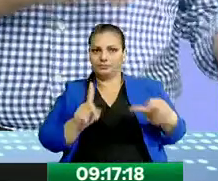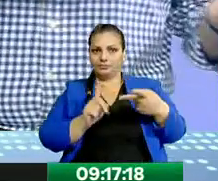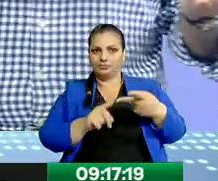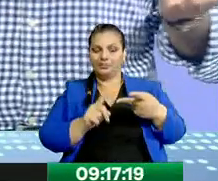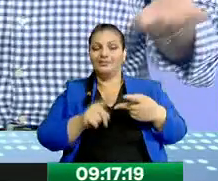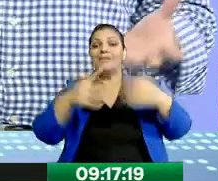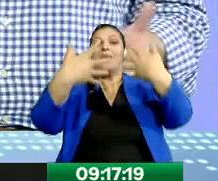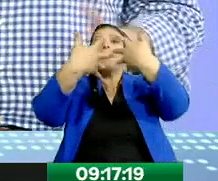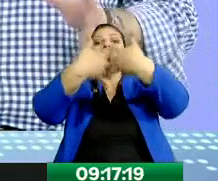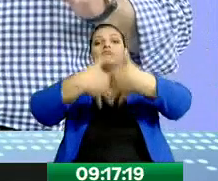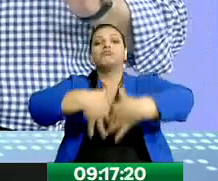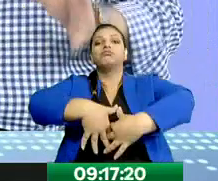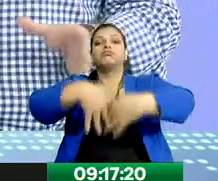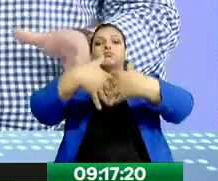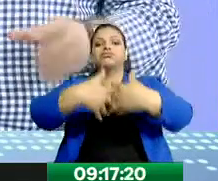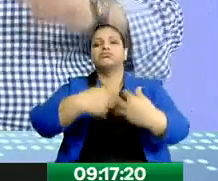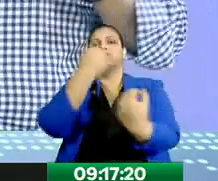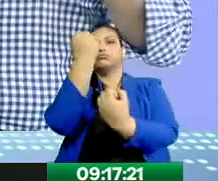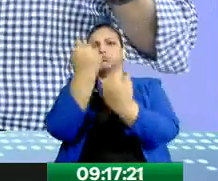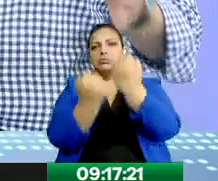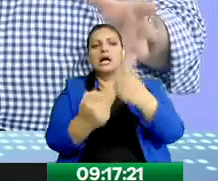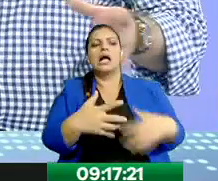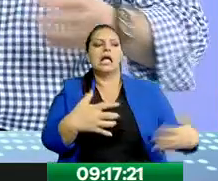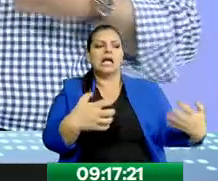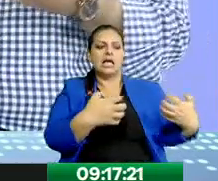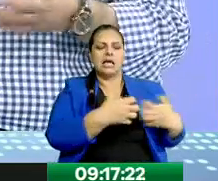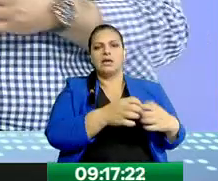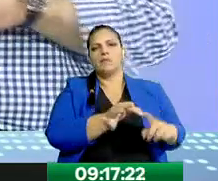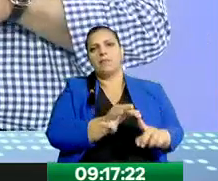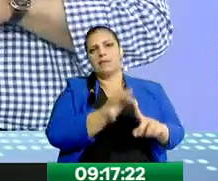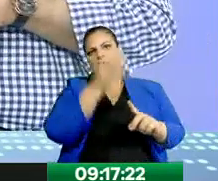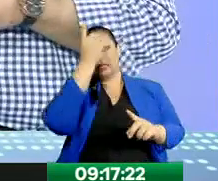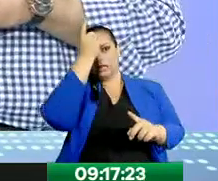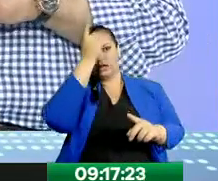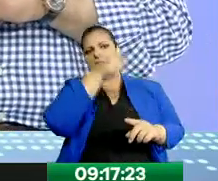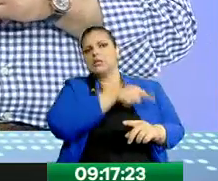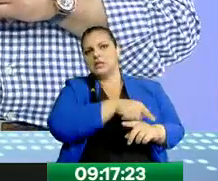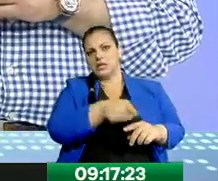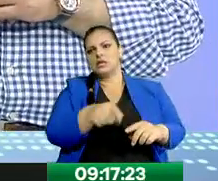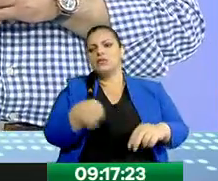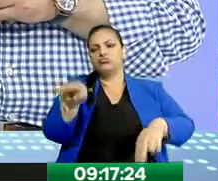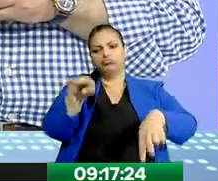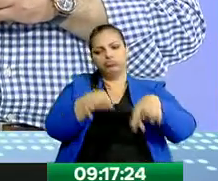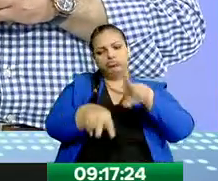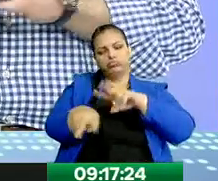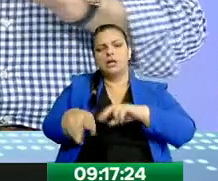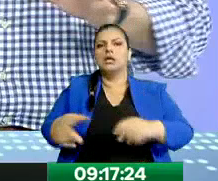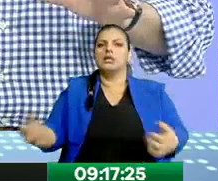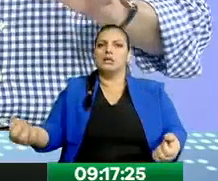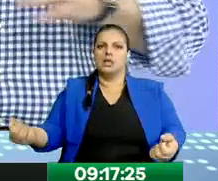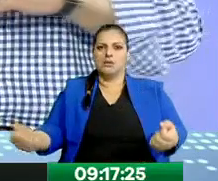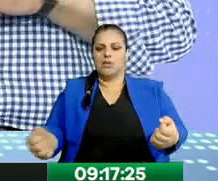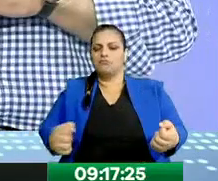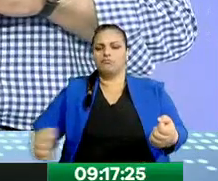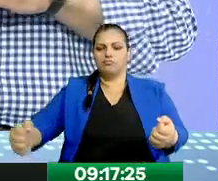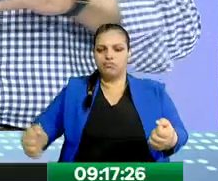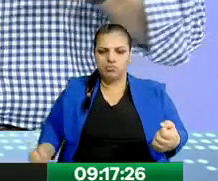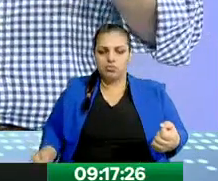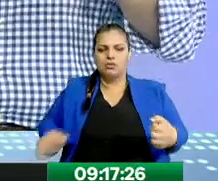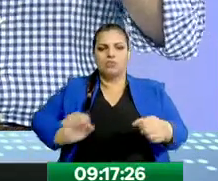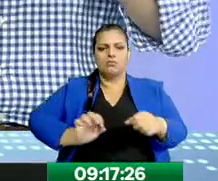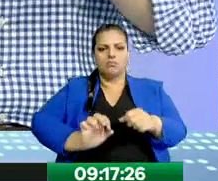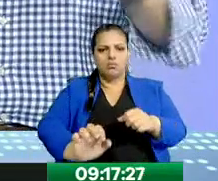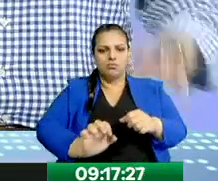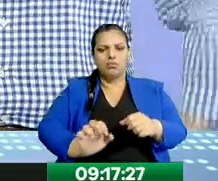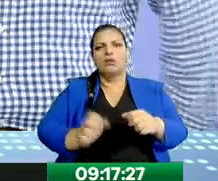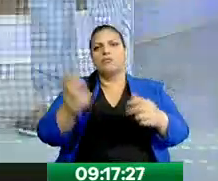alemanes, lo que son ya la suspensión, lo que es frenos y lo que es la alineación. Ya, eso ya no interviene la mano humana. No interviene ni la el mano ojo humano. No,